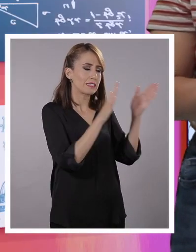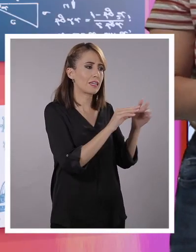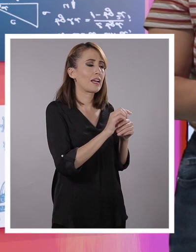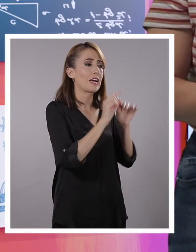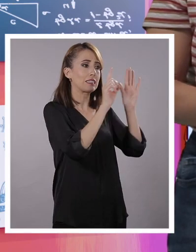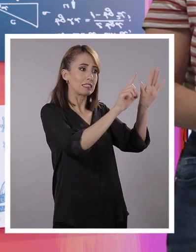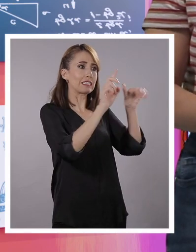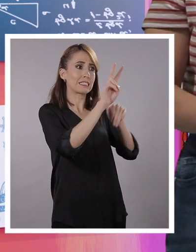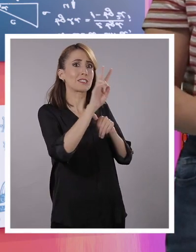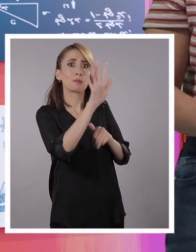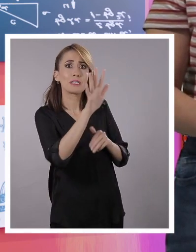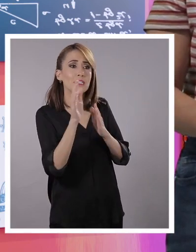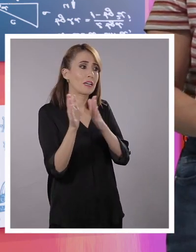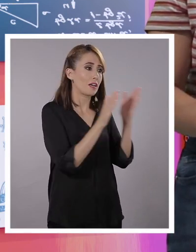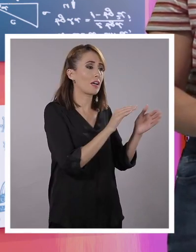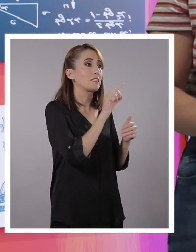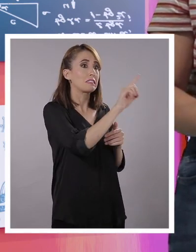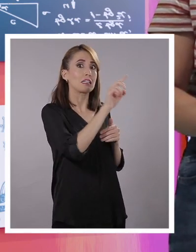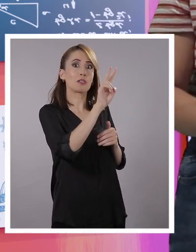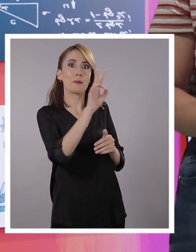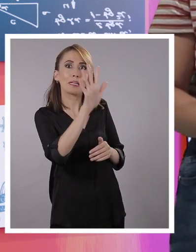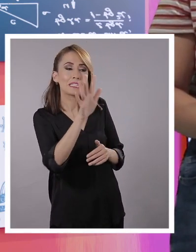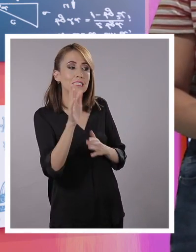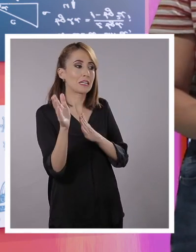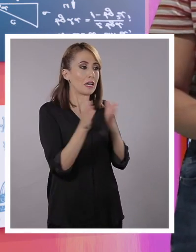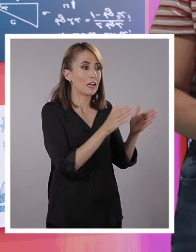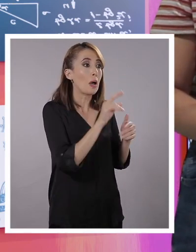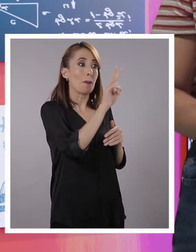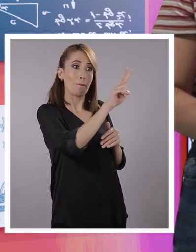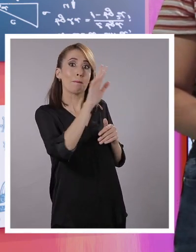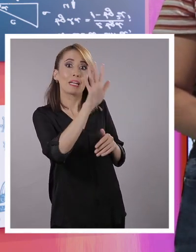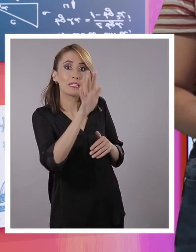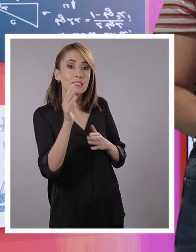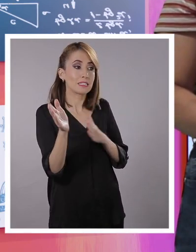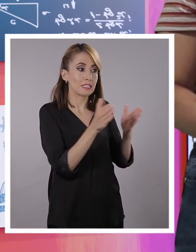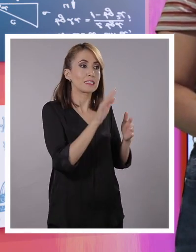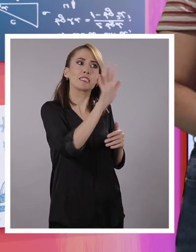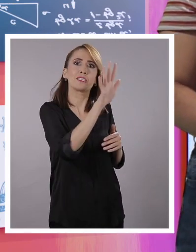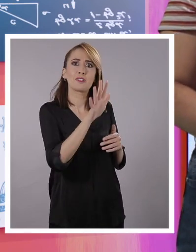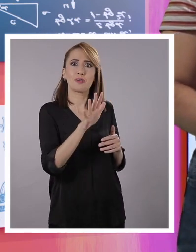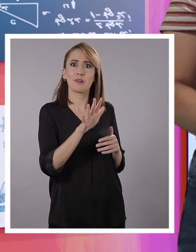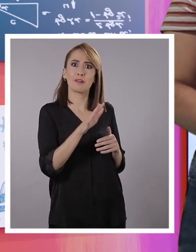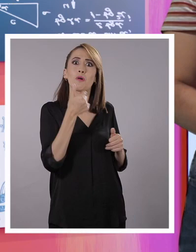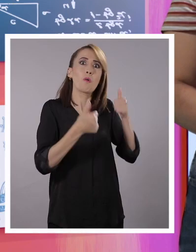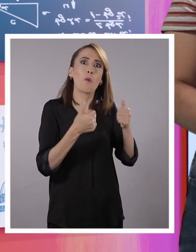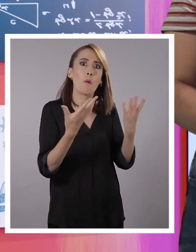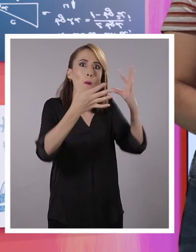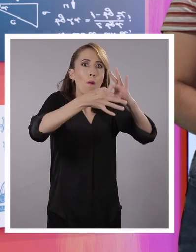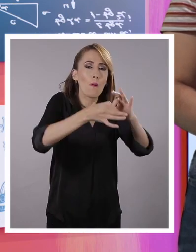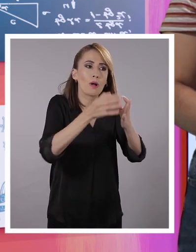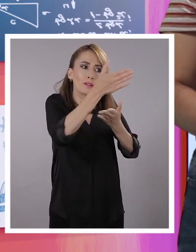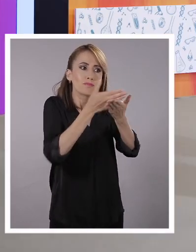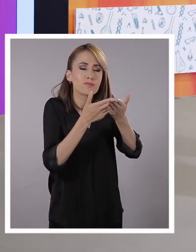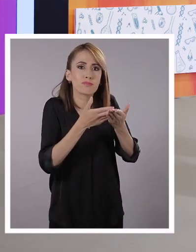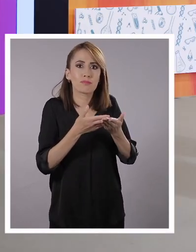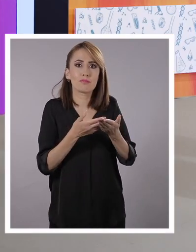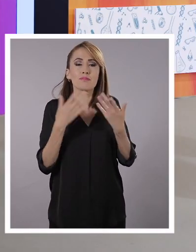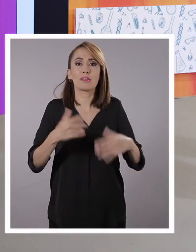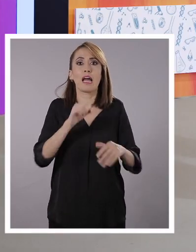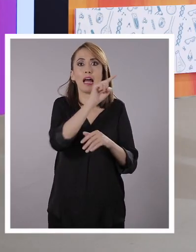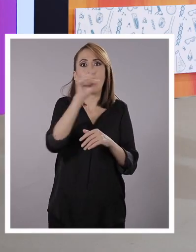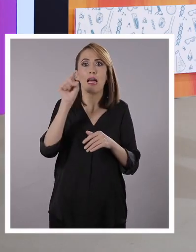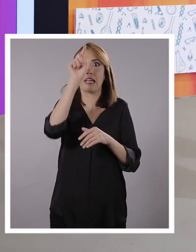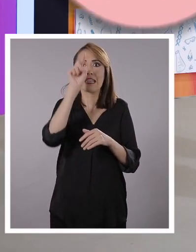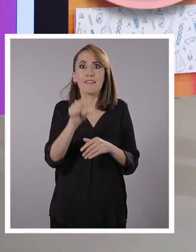3.125, 625, 125, 25 y 5. Es